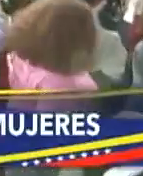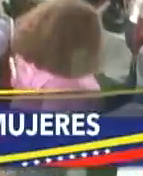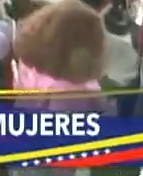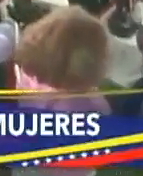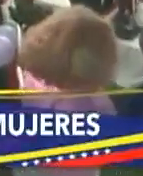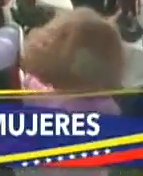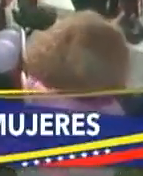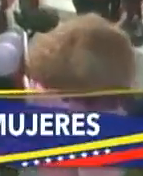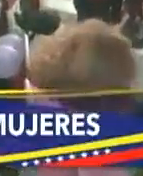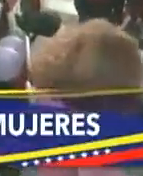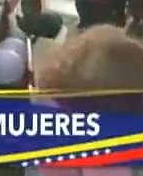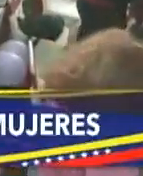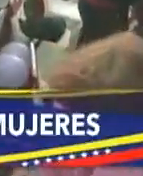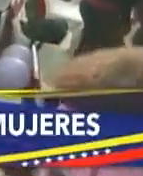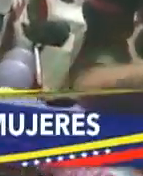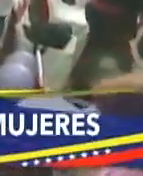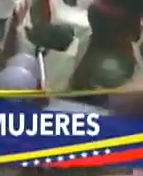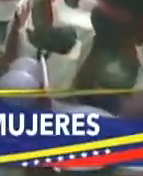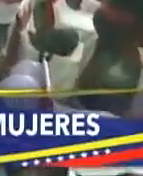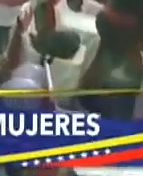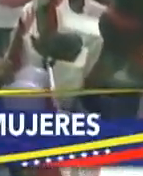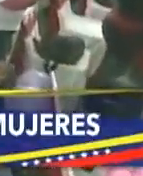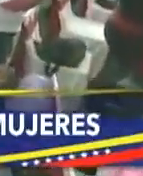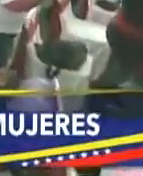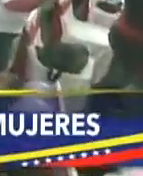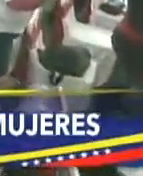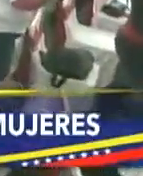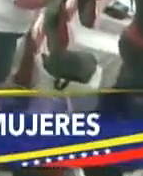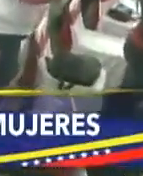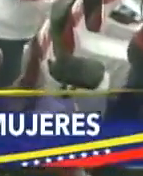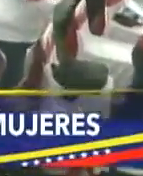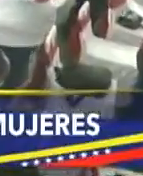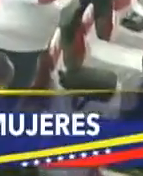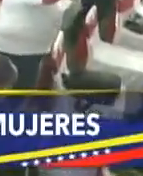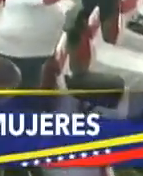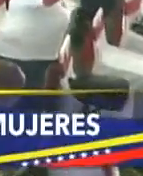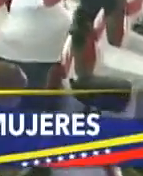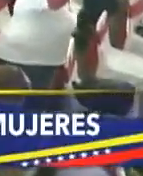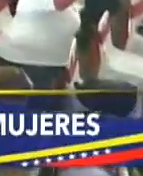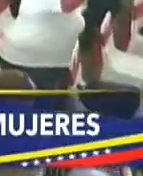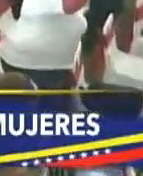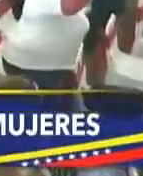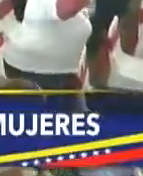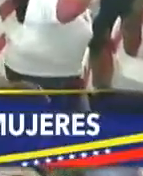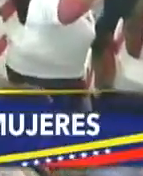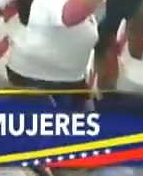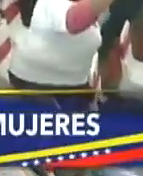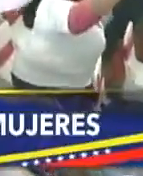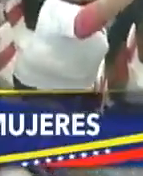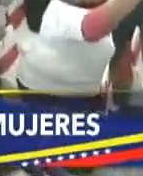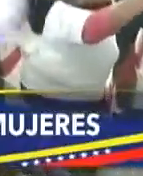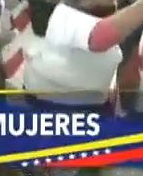viene a protagonizar ahora las mujeres del Congreso Venezolano de Mujeres, en el contexto de